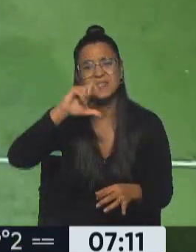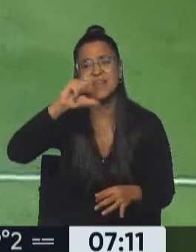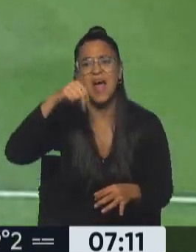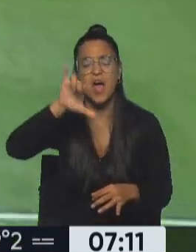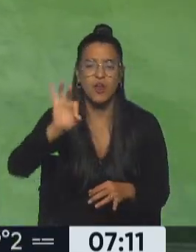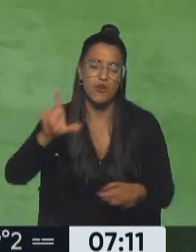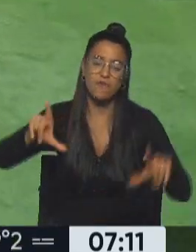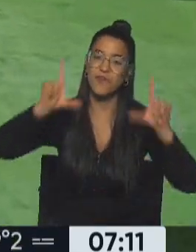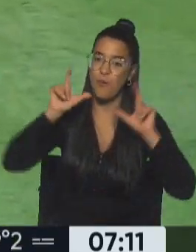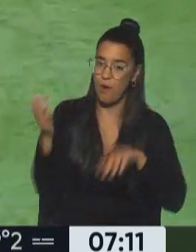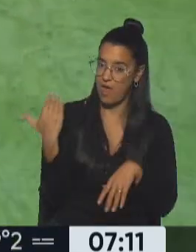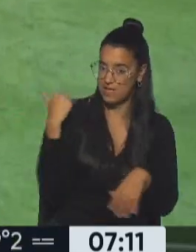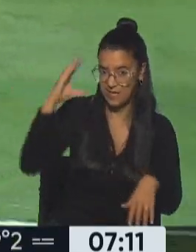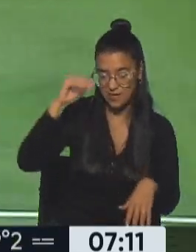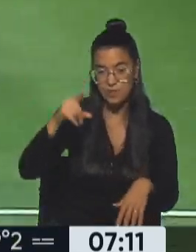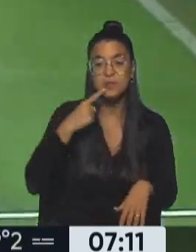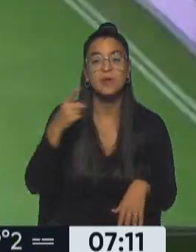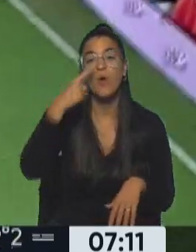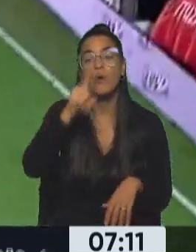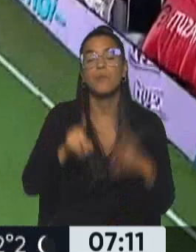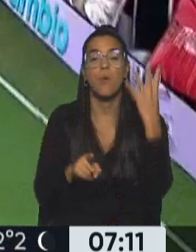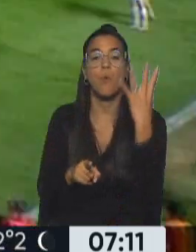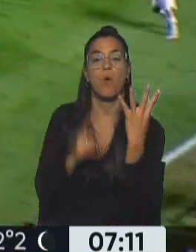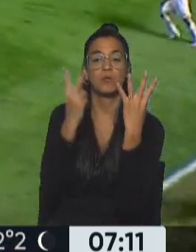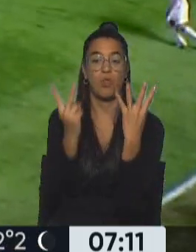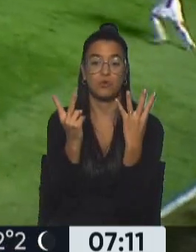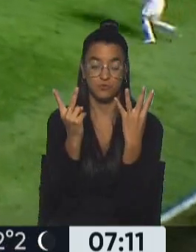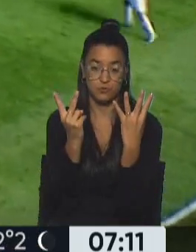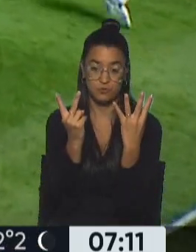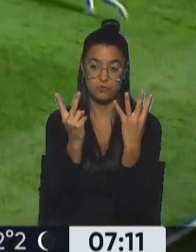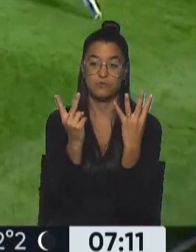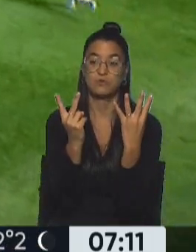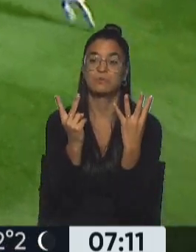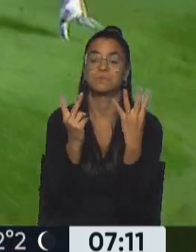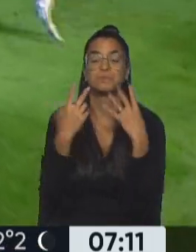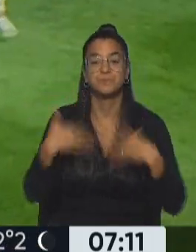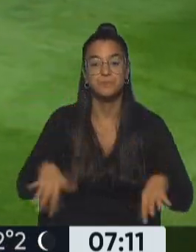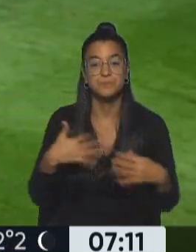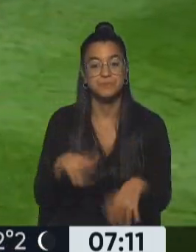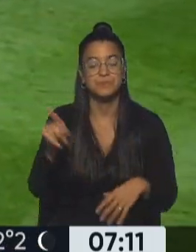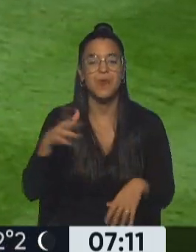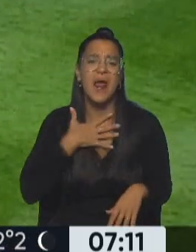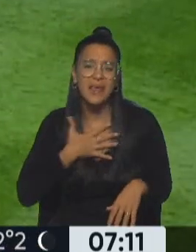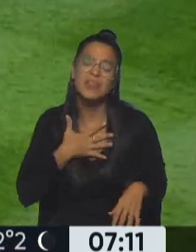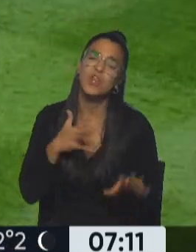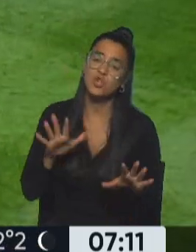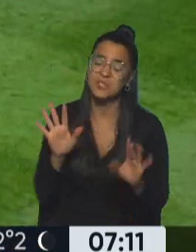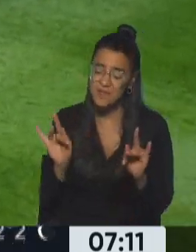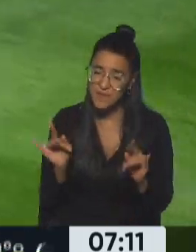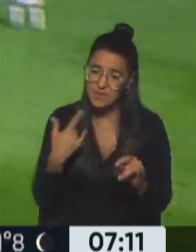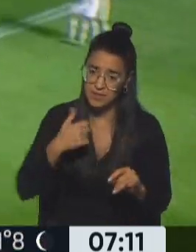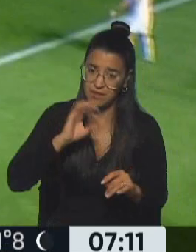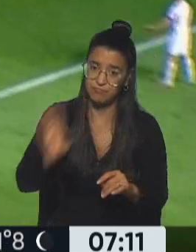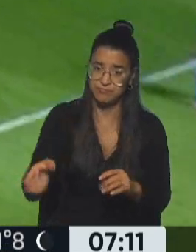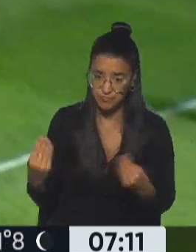figura de la noche, para terminar siendo 4-2. Mirá que hay que ganarle a Argentinos también, ¿eh? Es muy difícil, Argentinos. Muy ordenado, Argentinos Juniors, sabe golpear. Ni